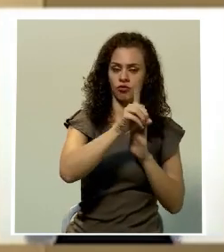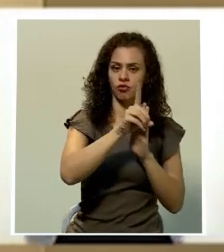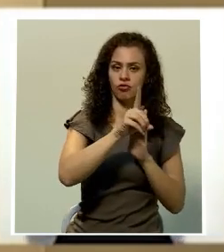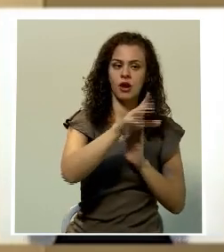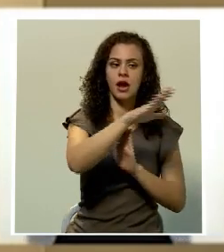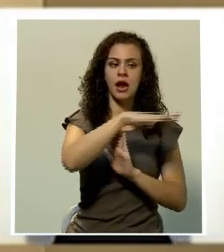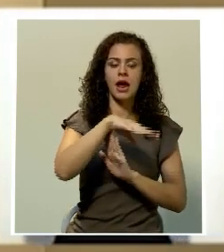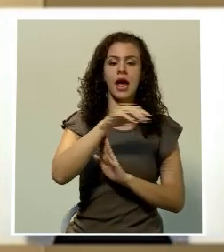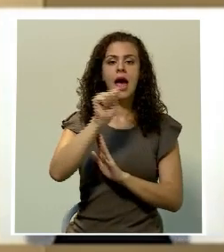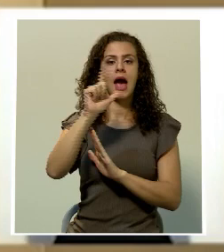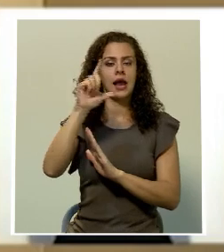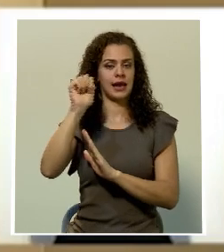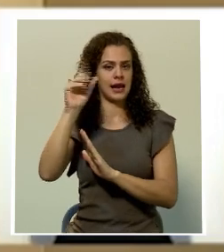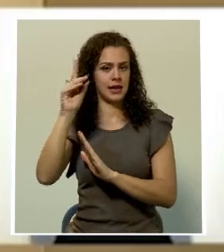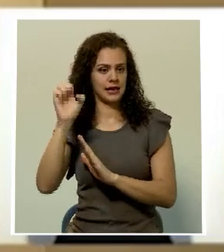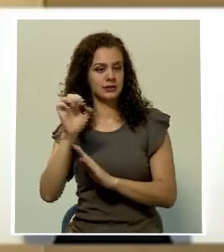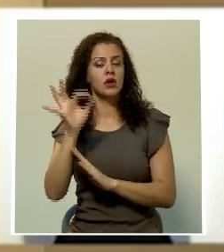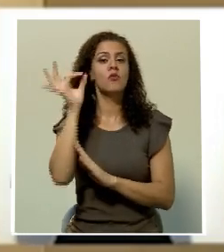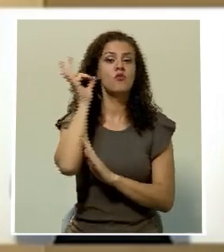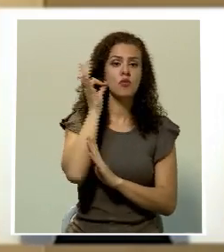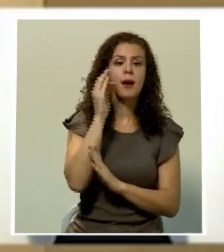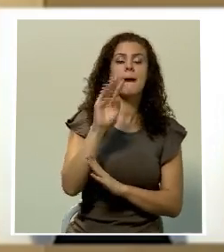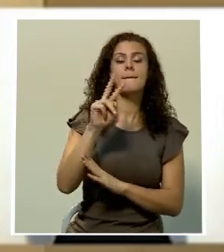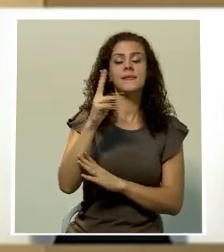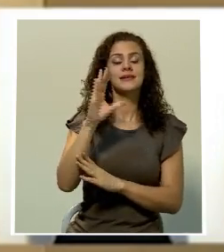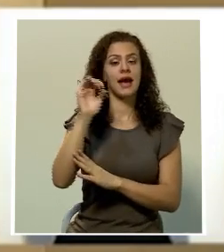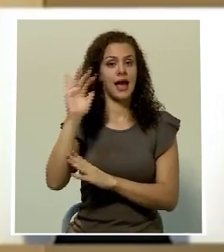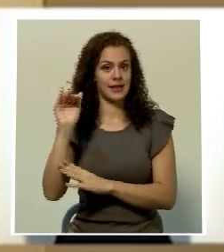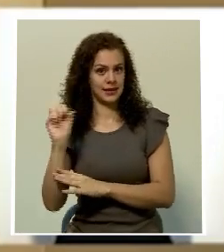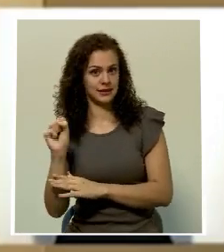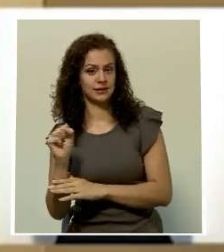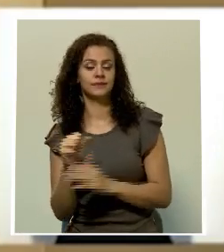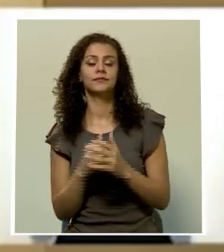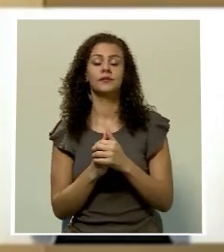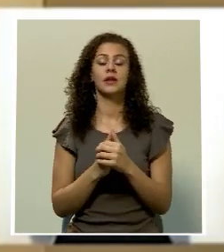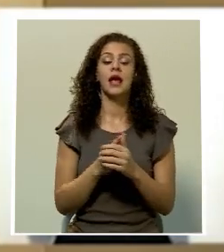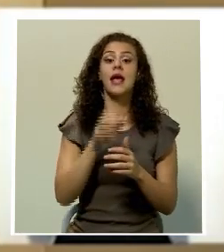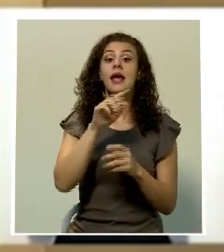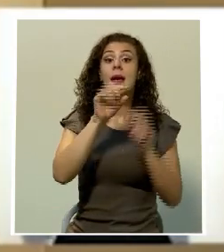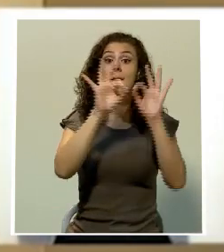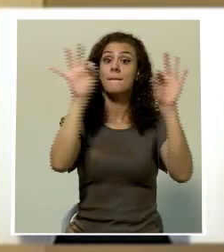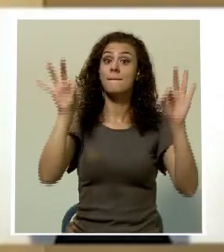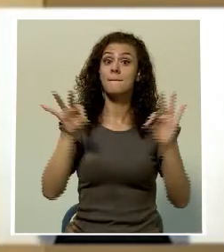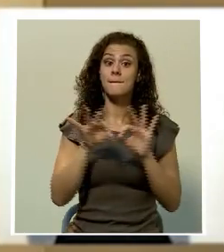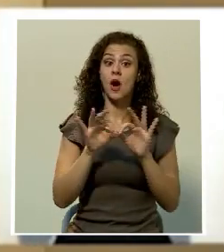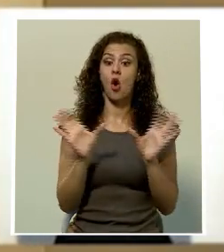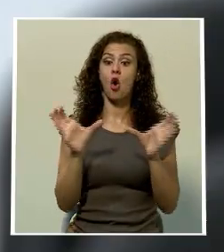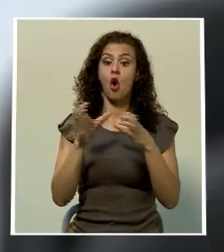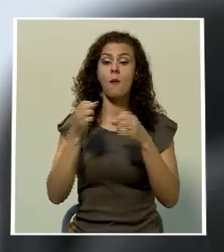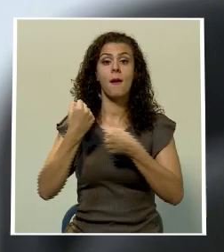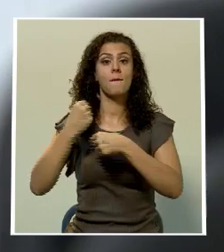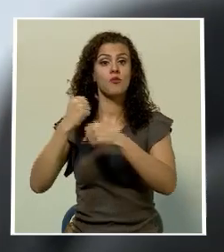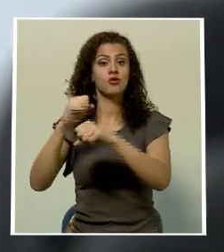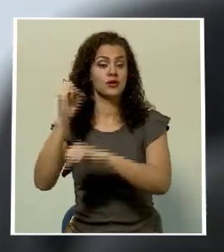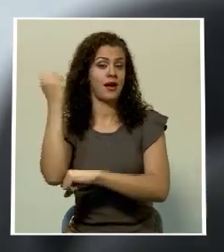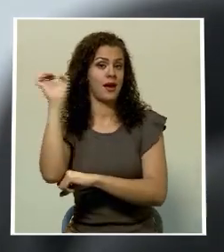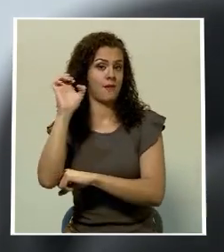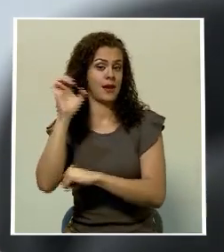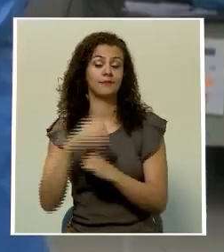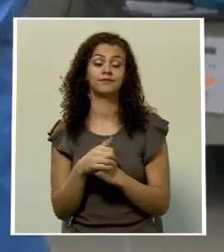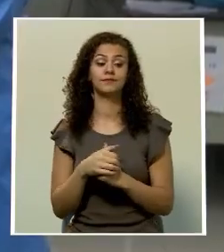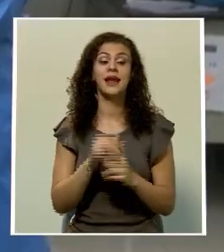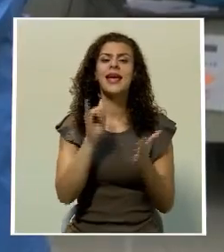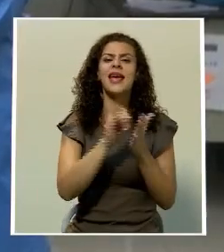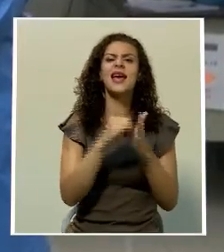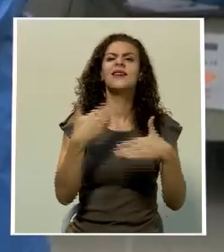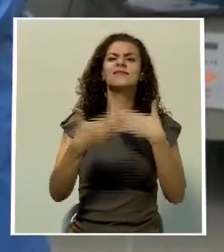los alcaldes, alcaldesas, vicealcaldes o vicealcaldesas en el marco de los comités municipales de emergencia. Esto